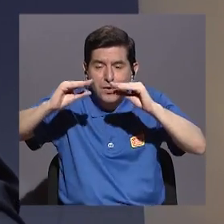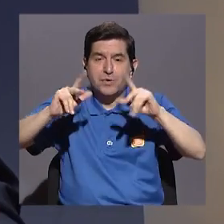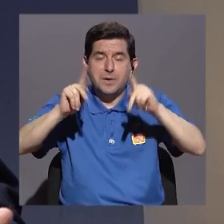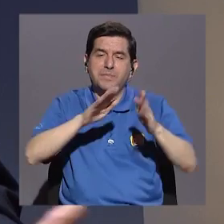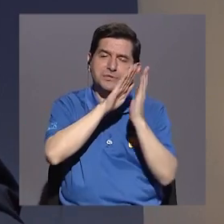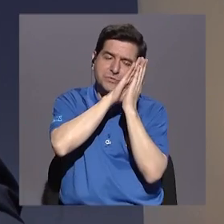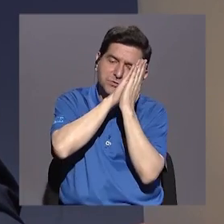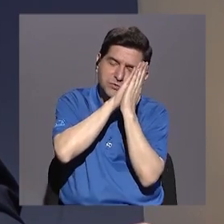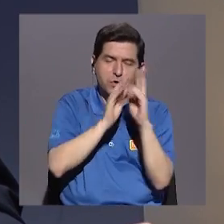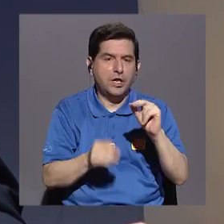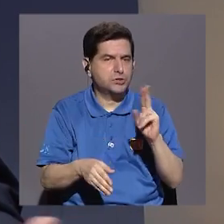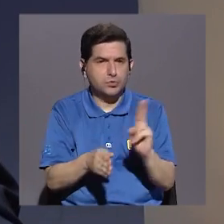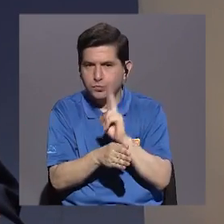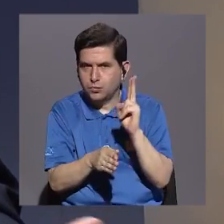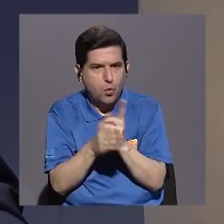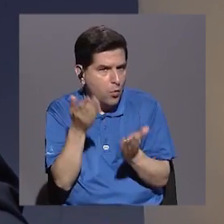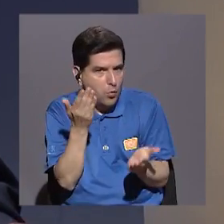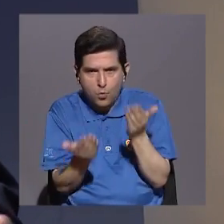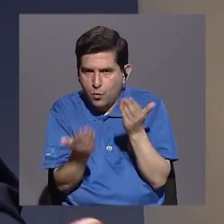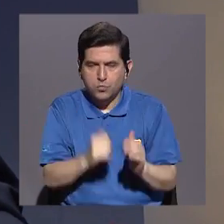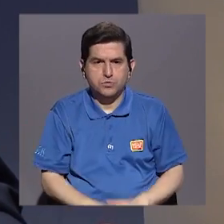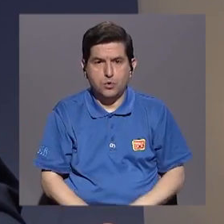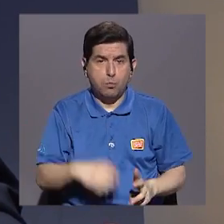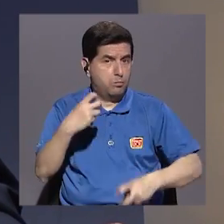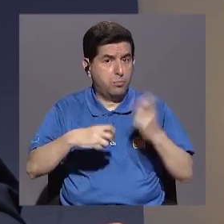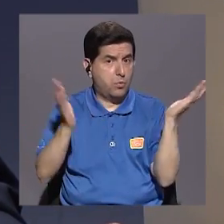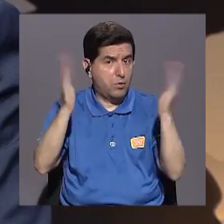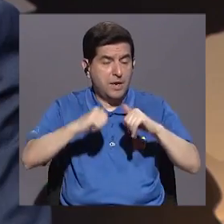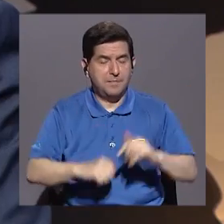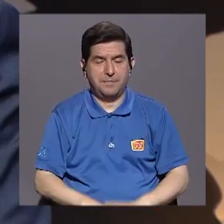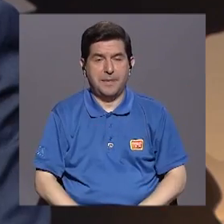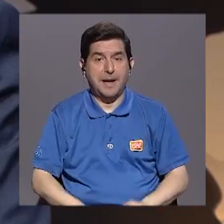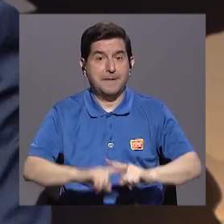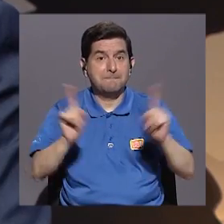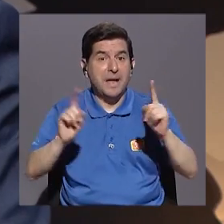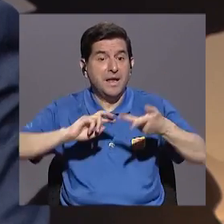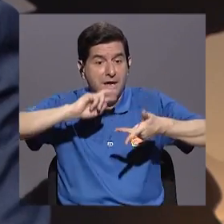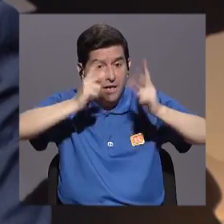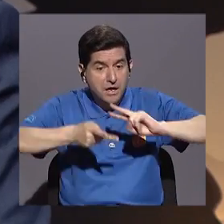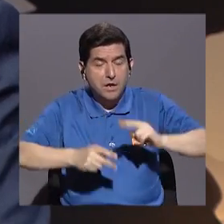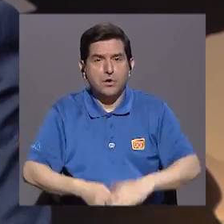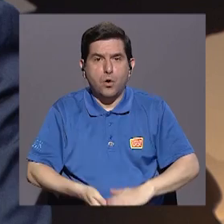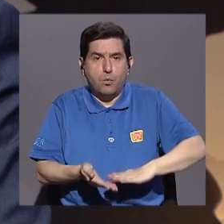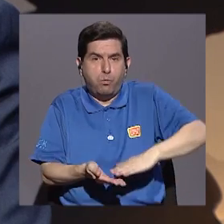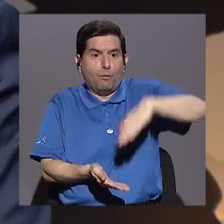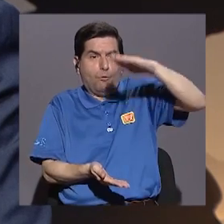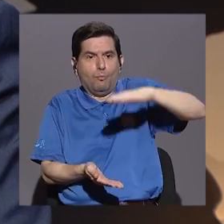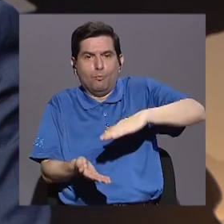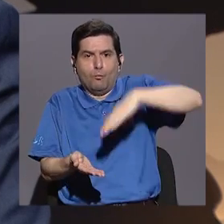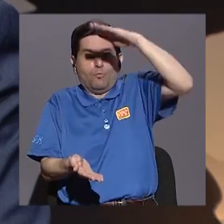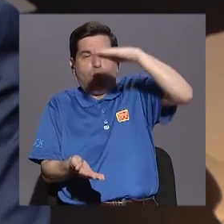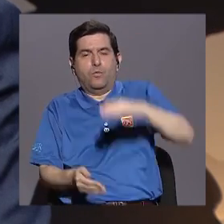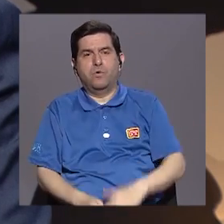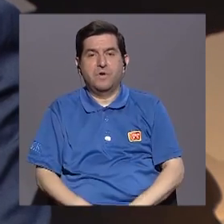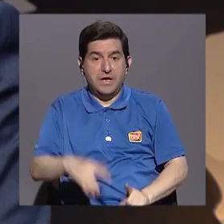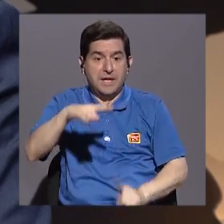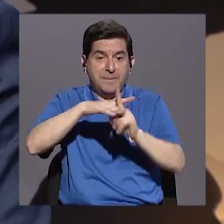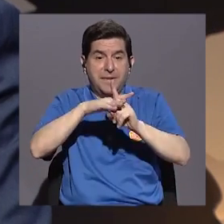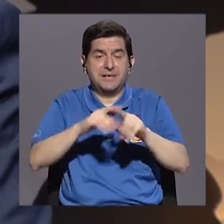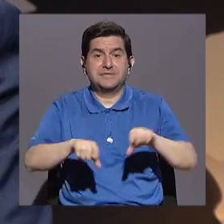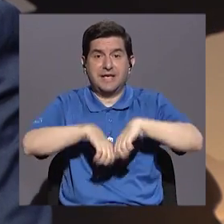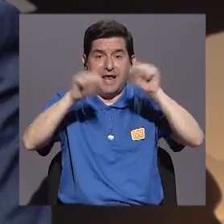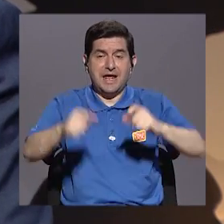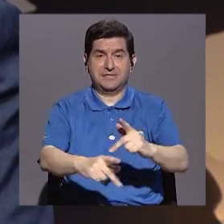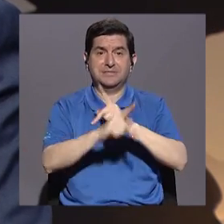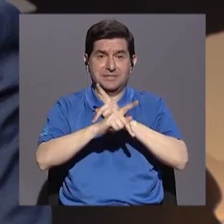está durmiendo no hay tanto consumo de variedades el problema no habría eros y no estarían disparando de las protecciones de la uned